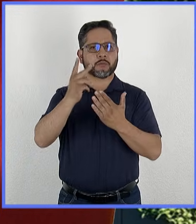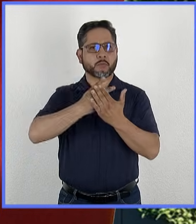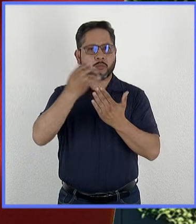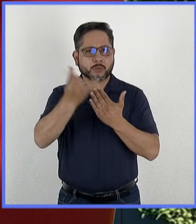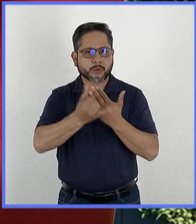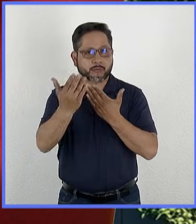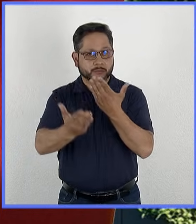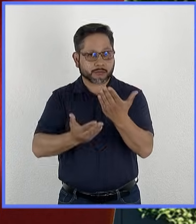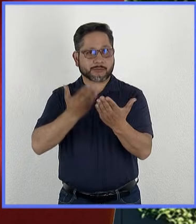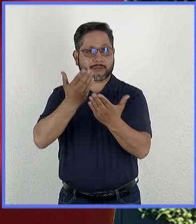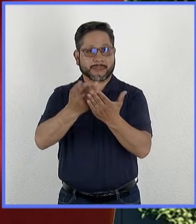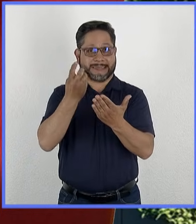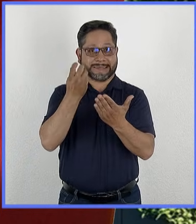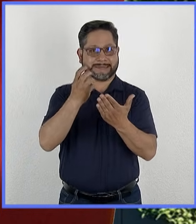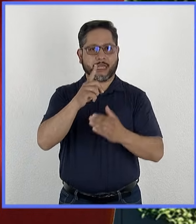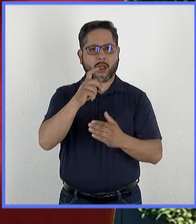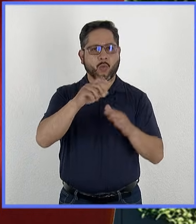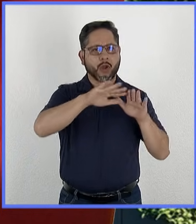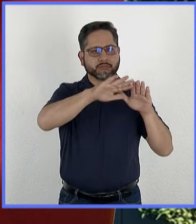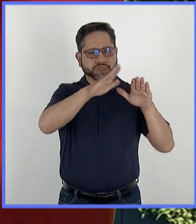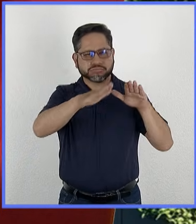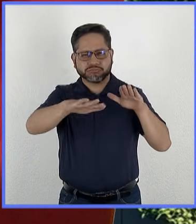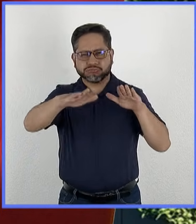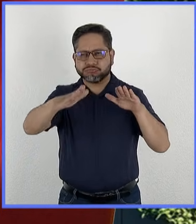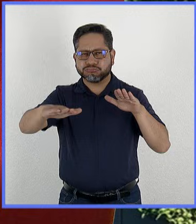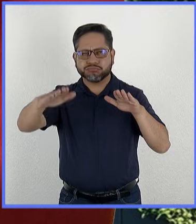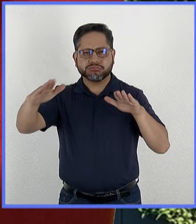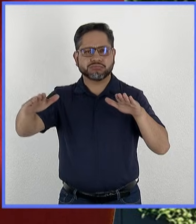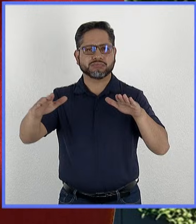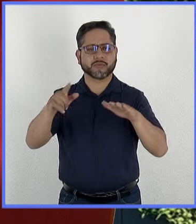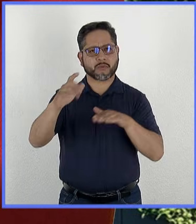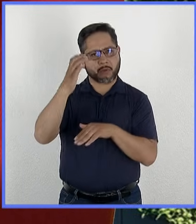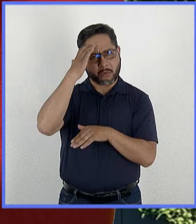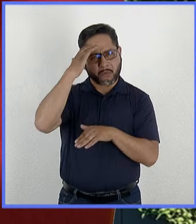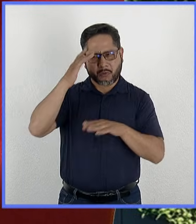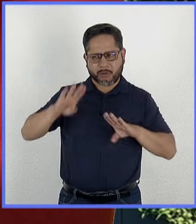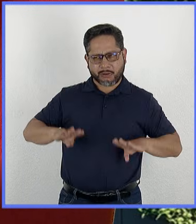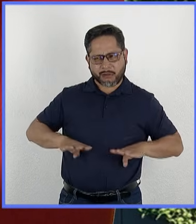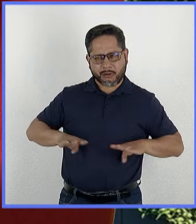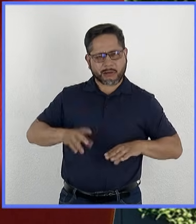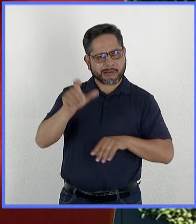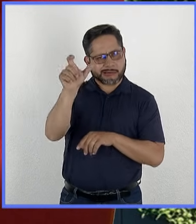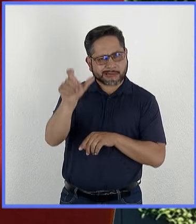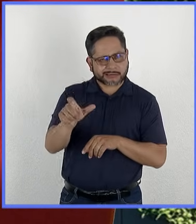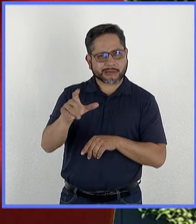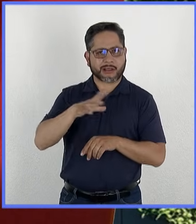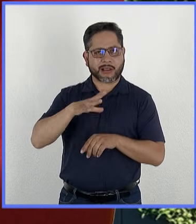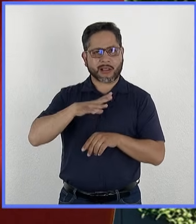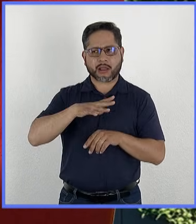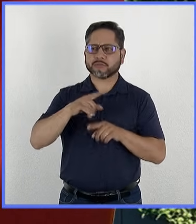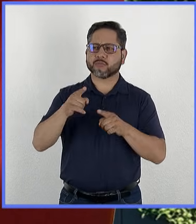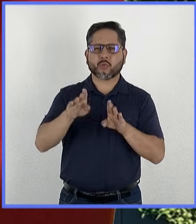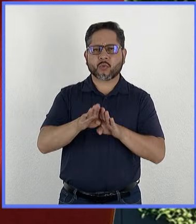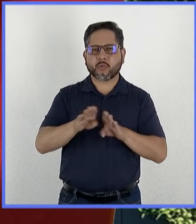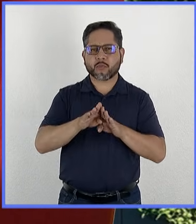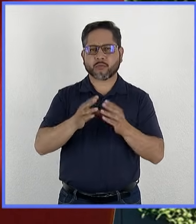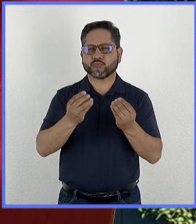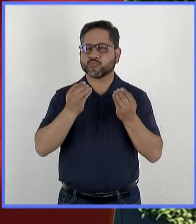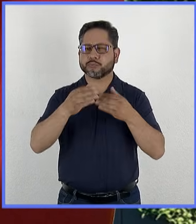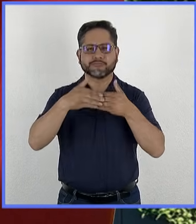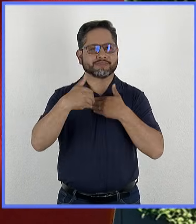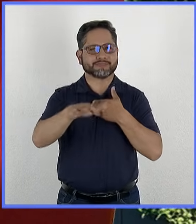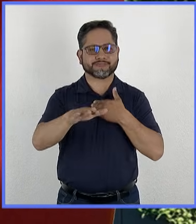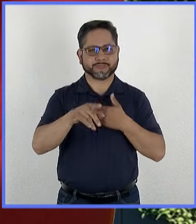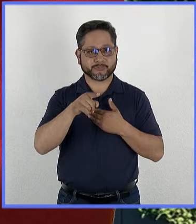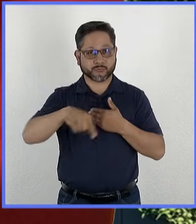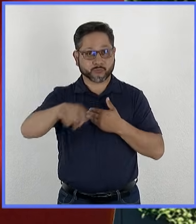se propone ser el acueducto más grande de México. Conoceremos sus características, pero también sus alcances. Esto y mucho más durante los